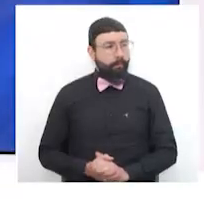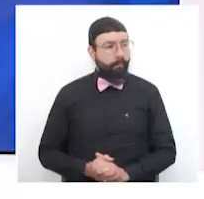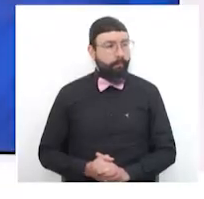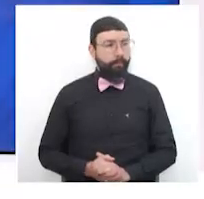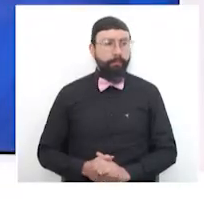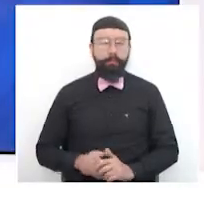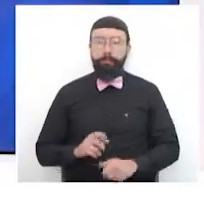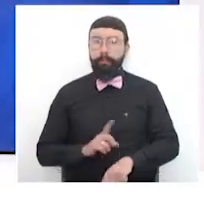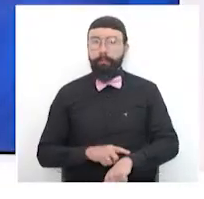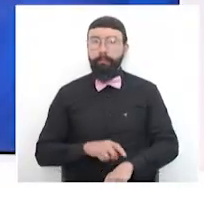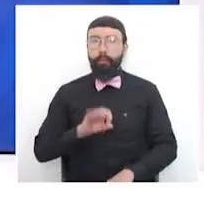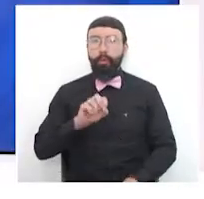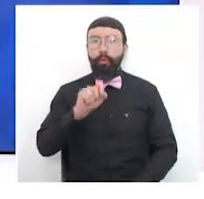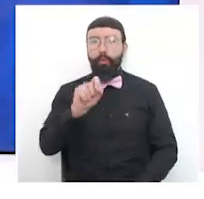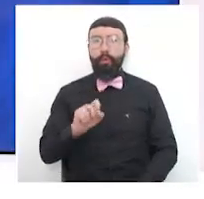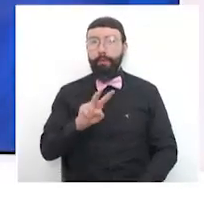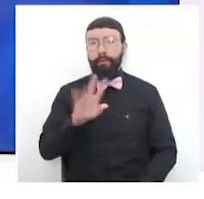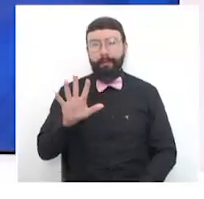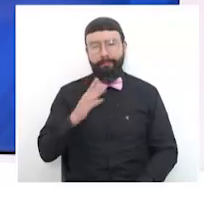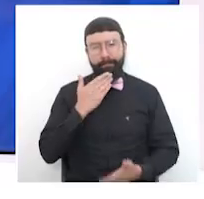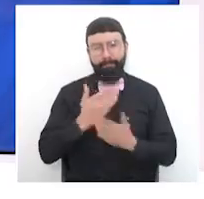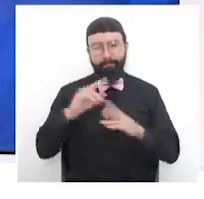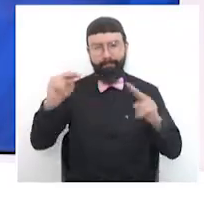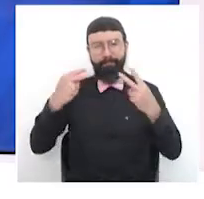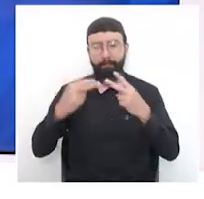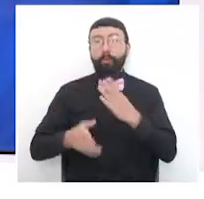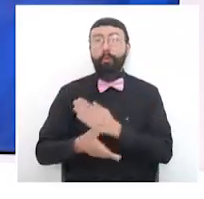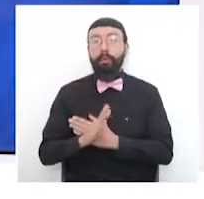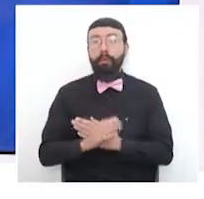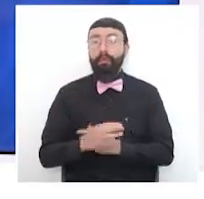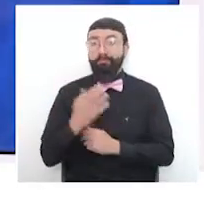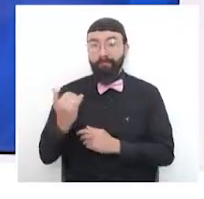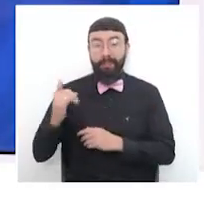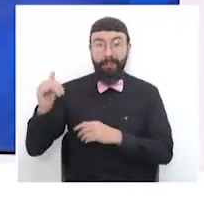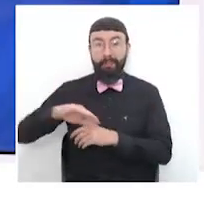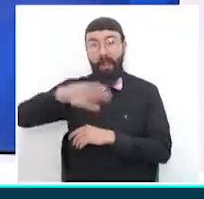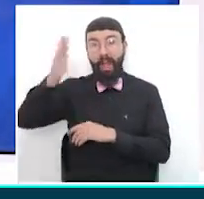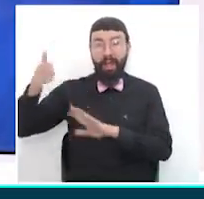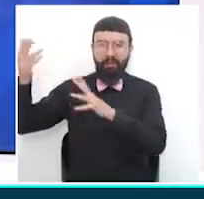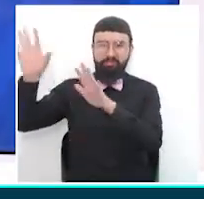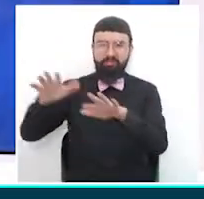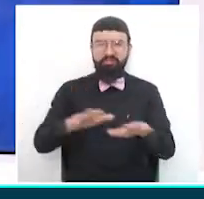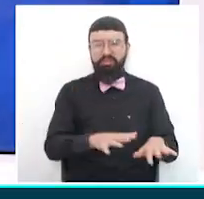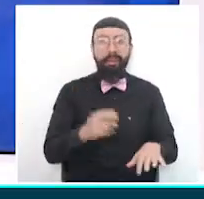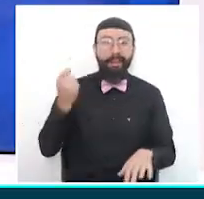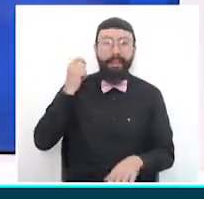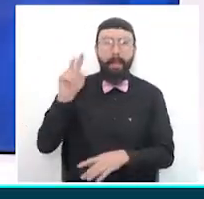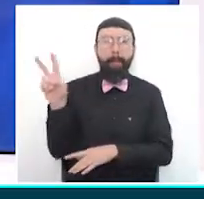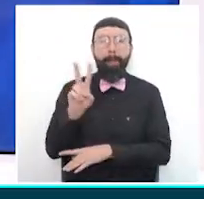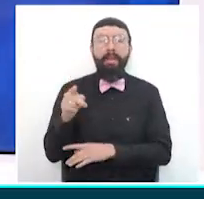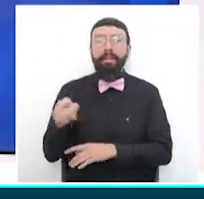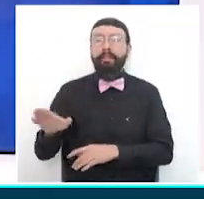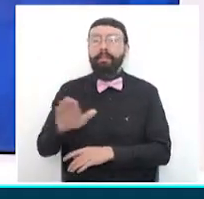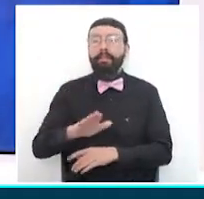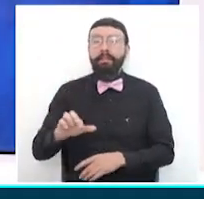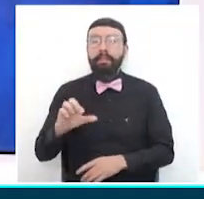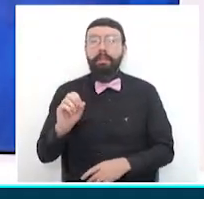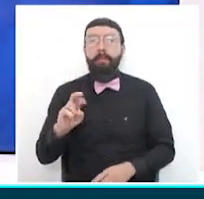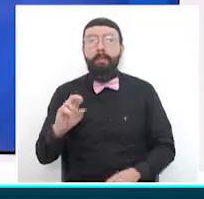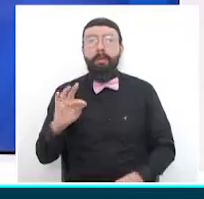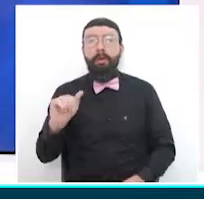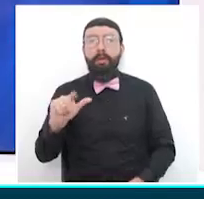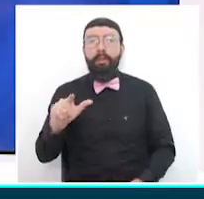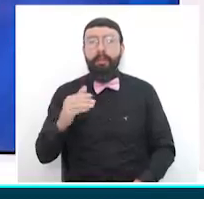De la noche, 25 minutos, muy amables por continuar con nosotros. El deslizamiento de tierra que se produjo el pasado viernes en el sector Portal de la Villa en Pereira produjo